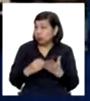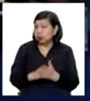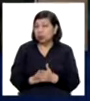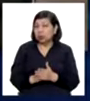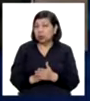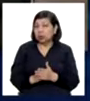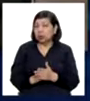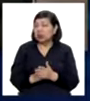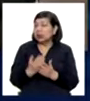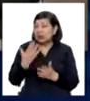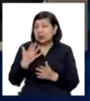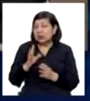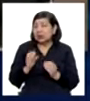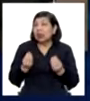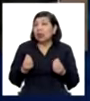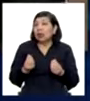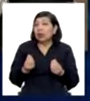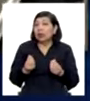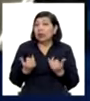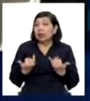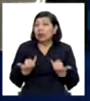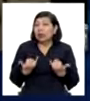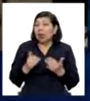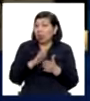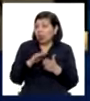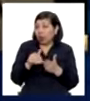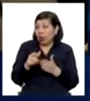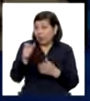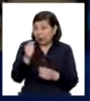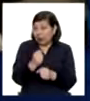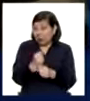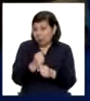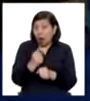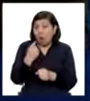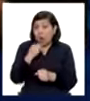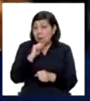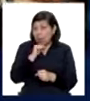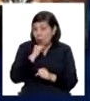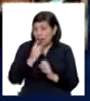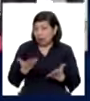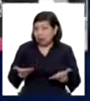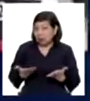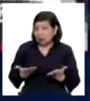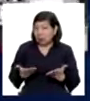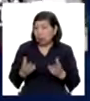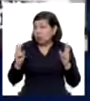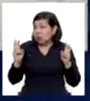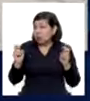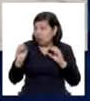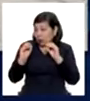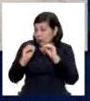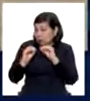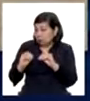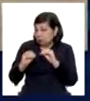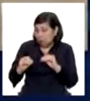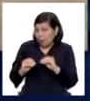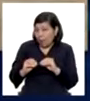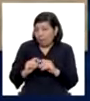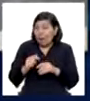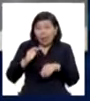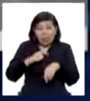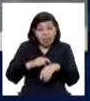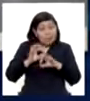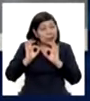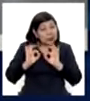sesgos inconscientes a nivel de todos los trabajadores y trabajadoras, como un tema de capacitación